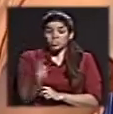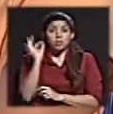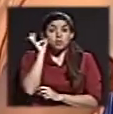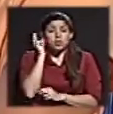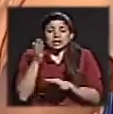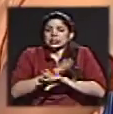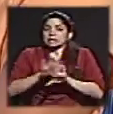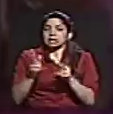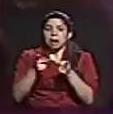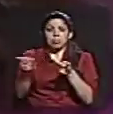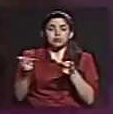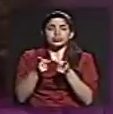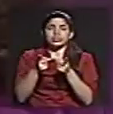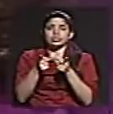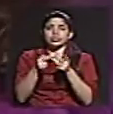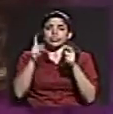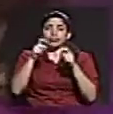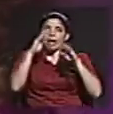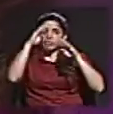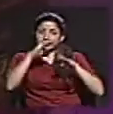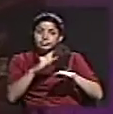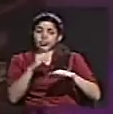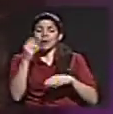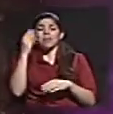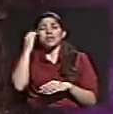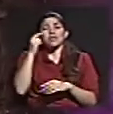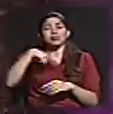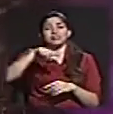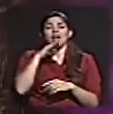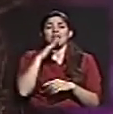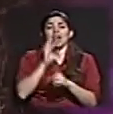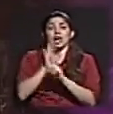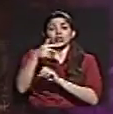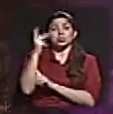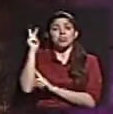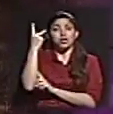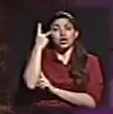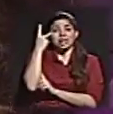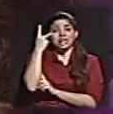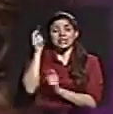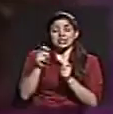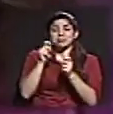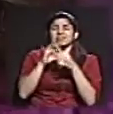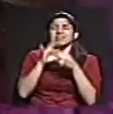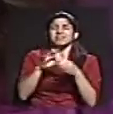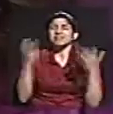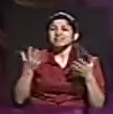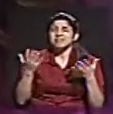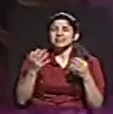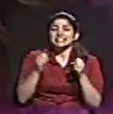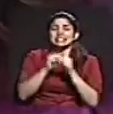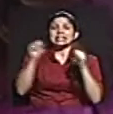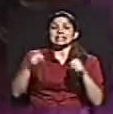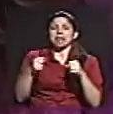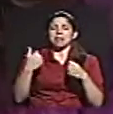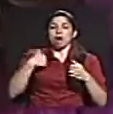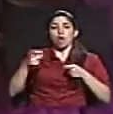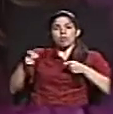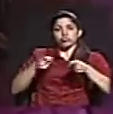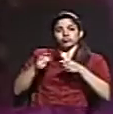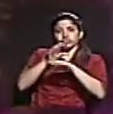una posición de subordinación, porque estamos hablando de que el acoso político precisamente tiene que ver con el sistema patriarcal y